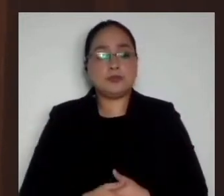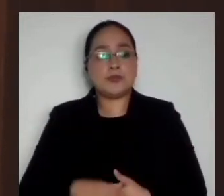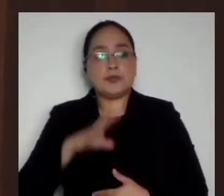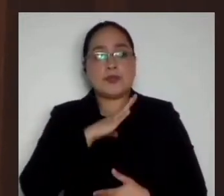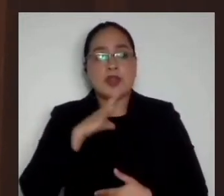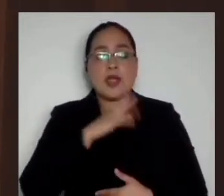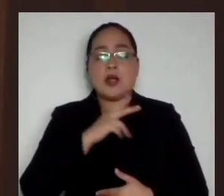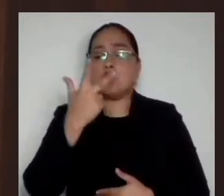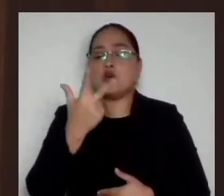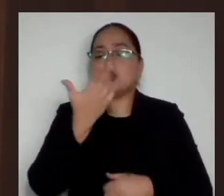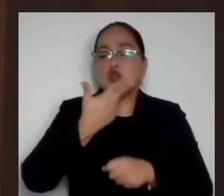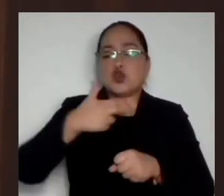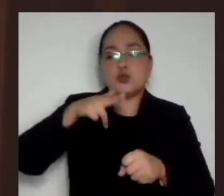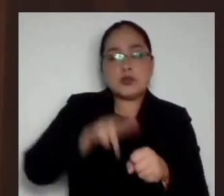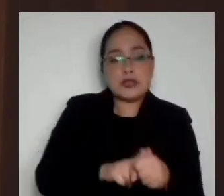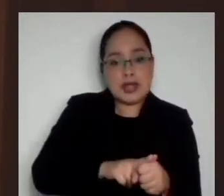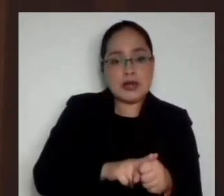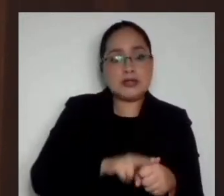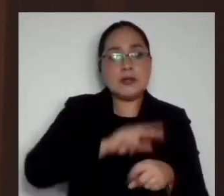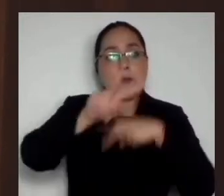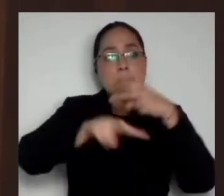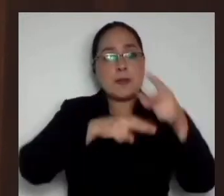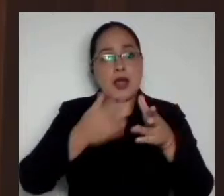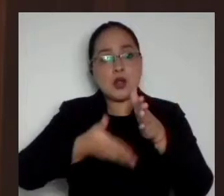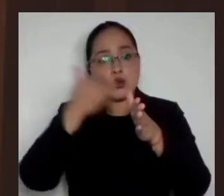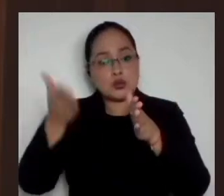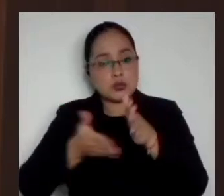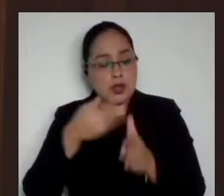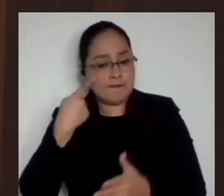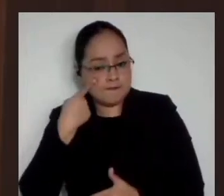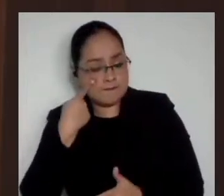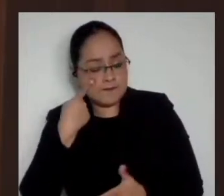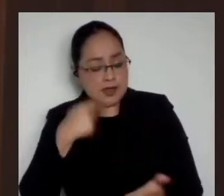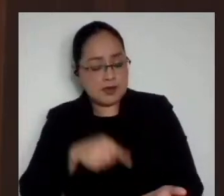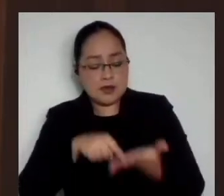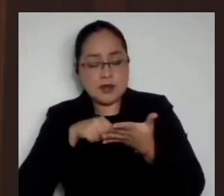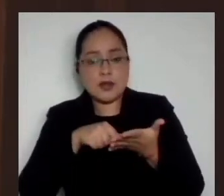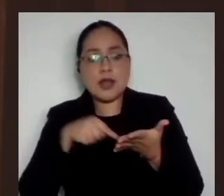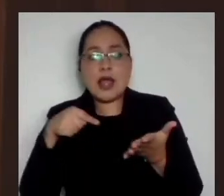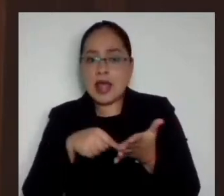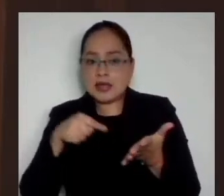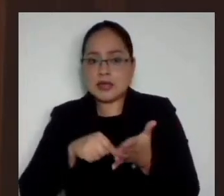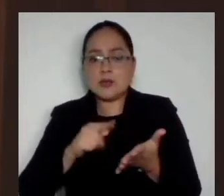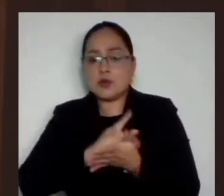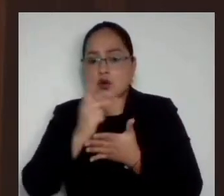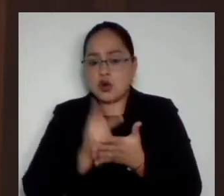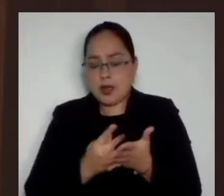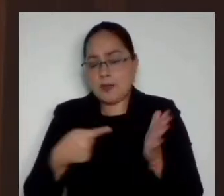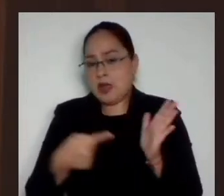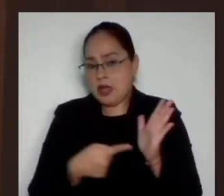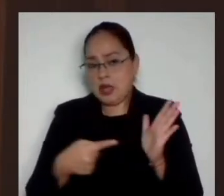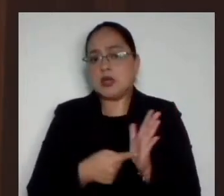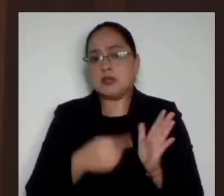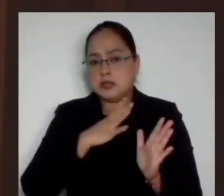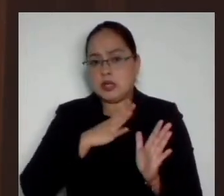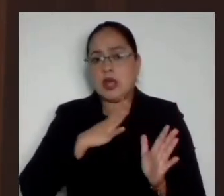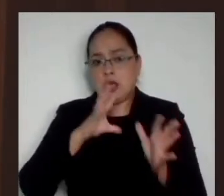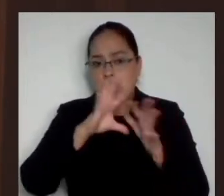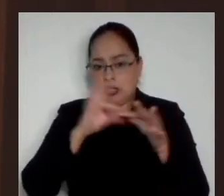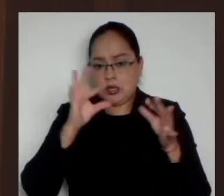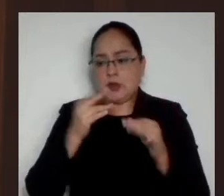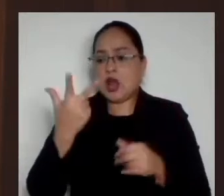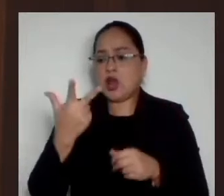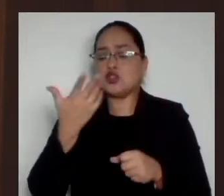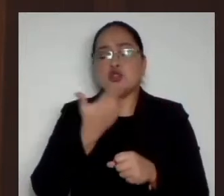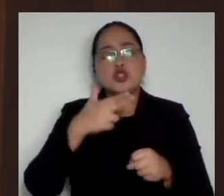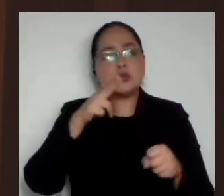hospitales los que aparecen. Revisen, ahí está el programa de obras ya revisados. Está el Hospital